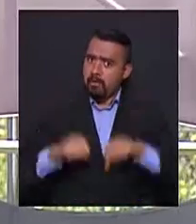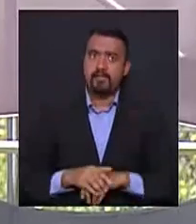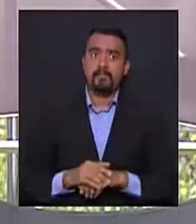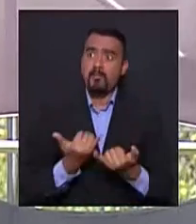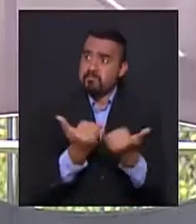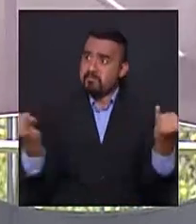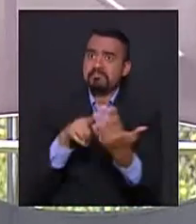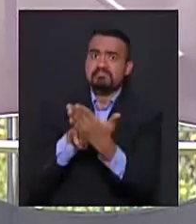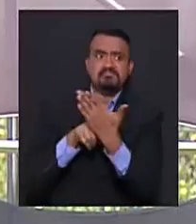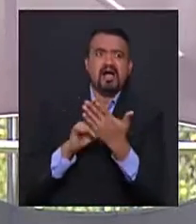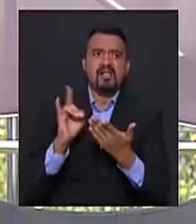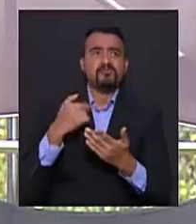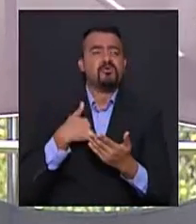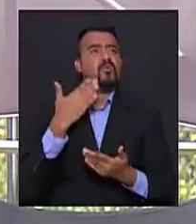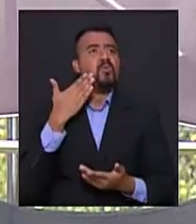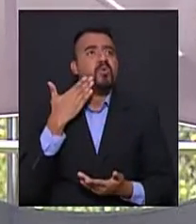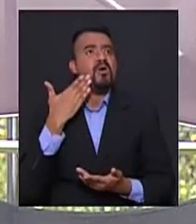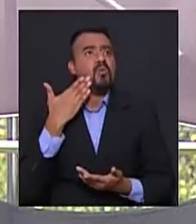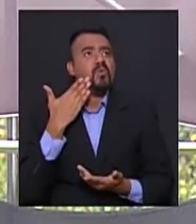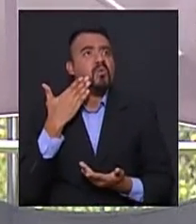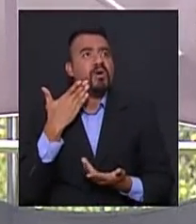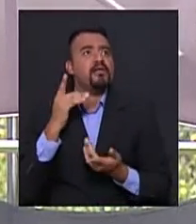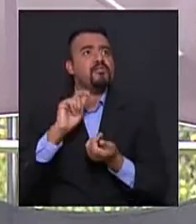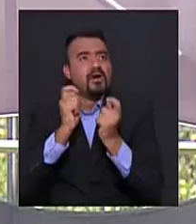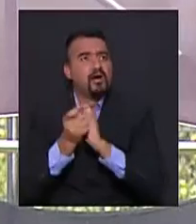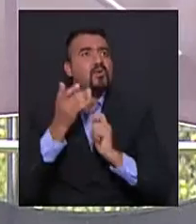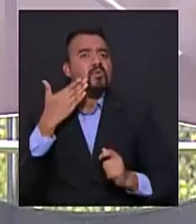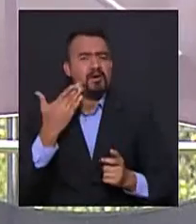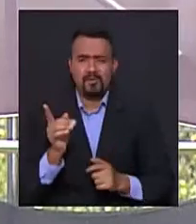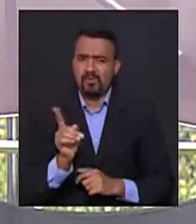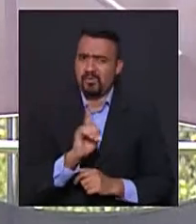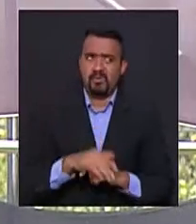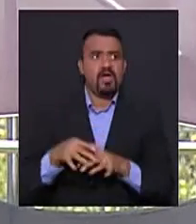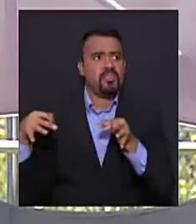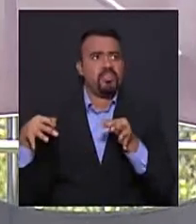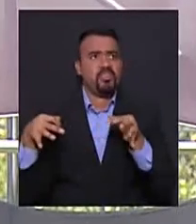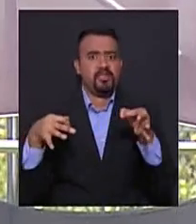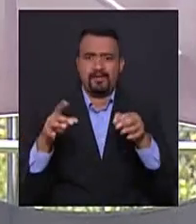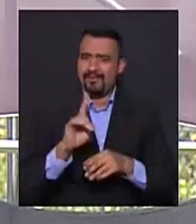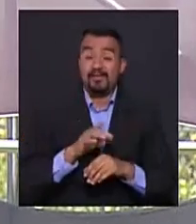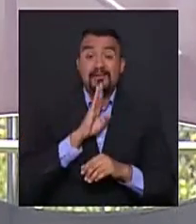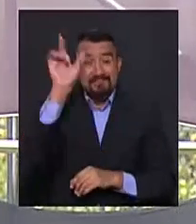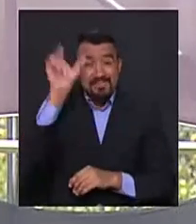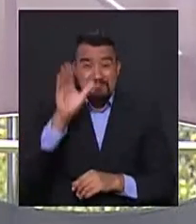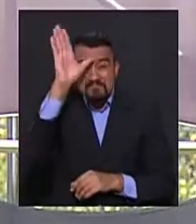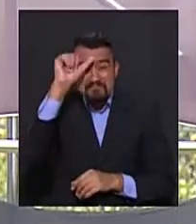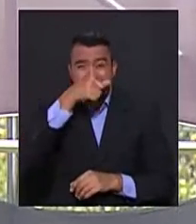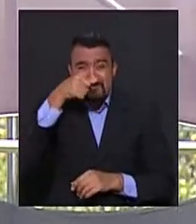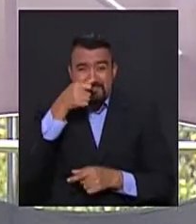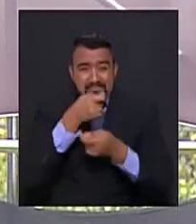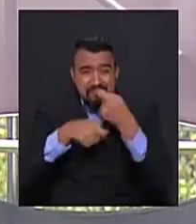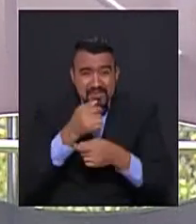el lujo de seguir esperando, de seguir aplazando el cambio. La ilegalidad se nos ha llevado demasiadas